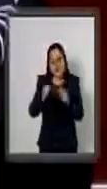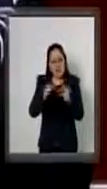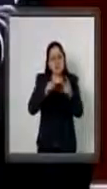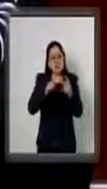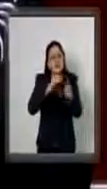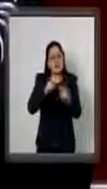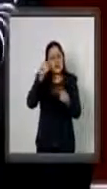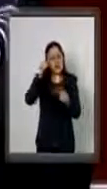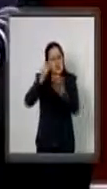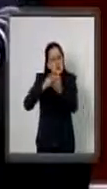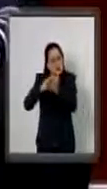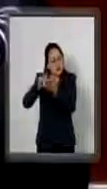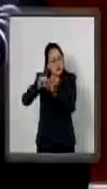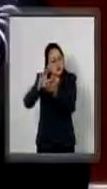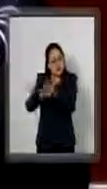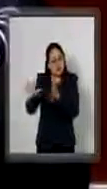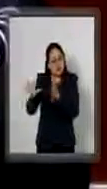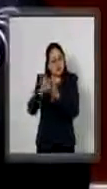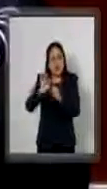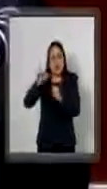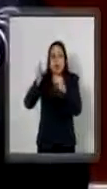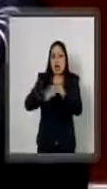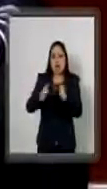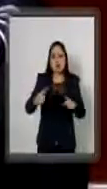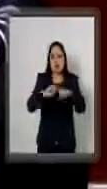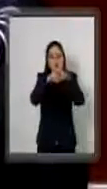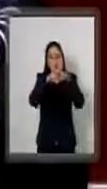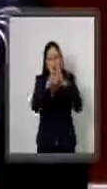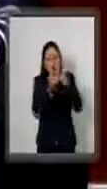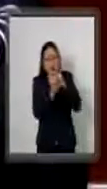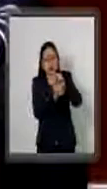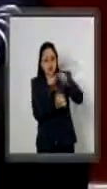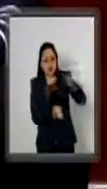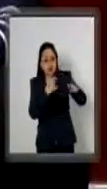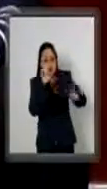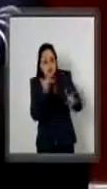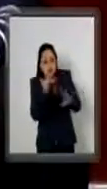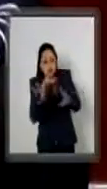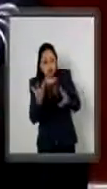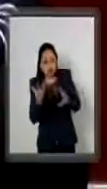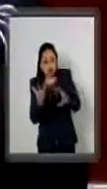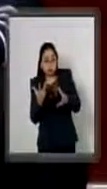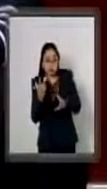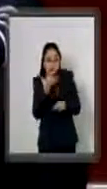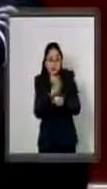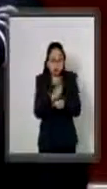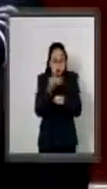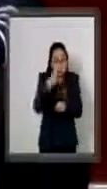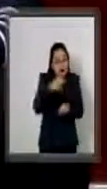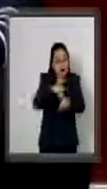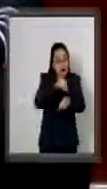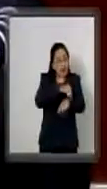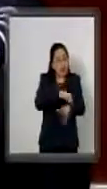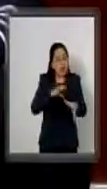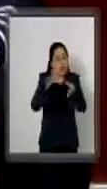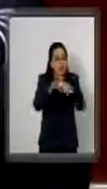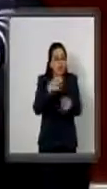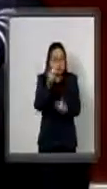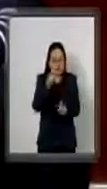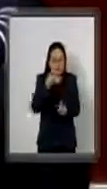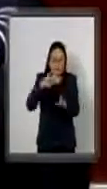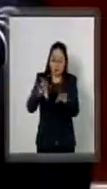o considerando de acción de inconstitucionalidad que pretendan hacer valer para justificar la presencia